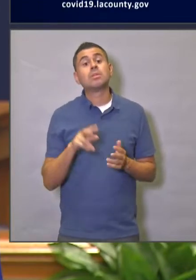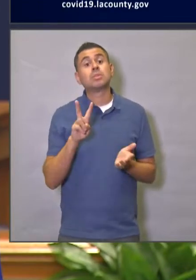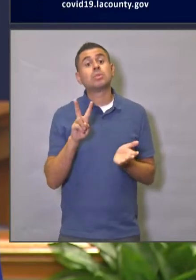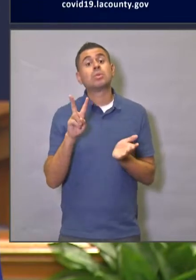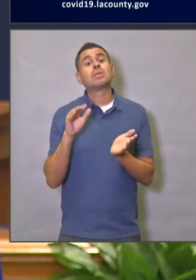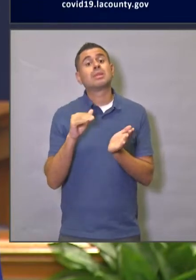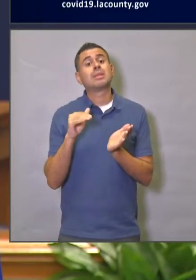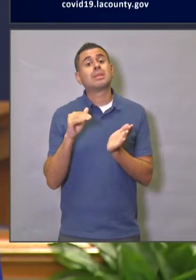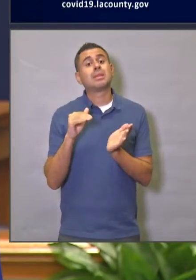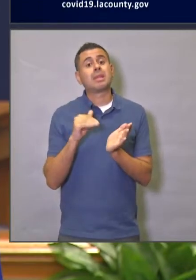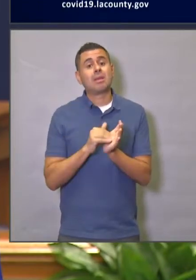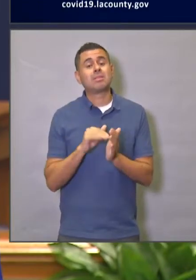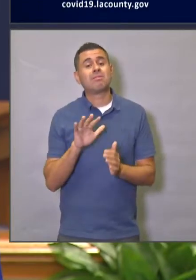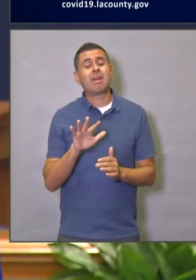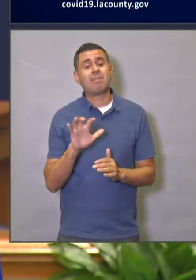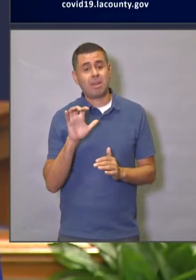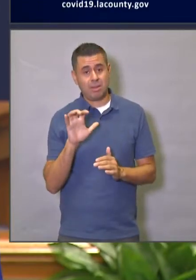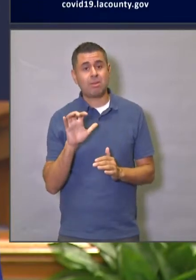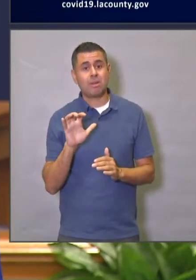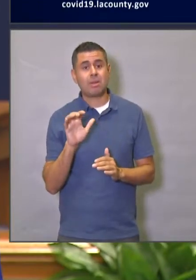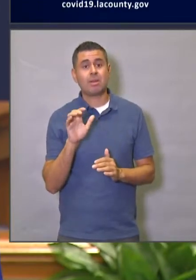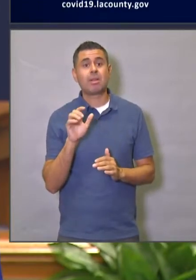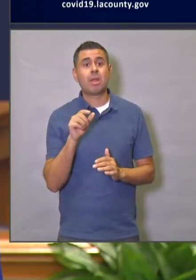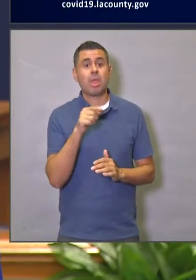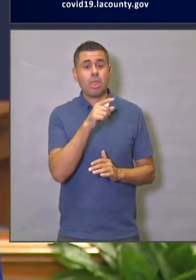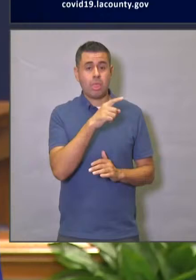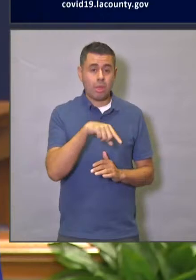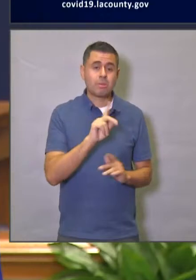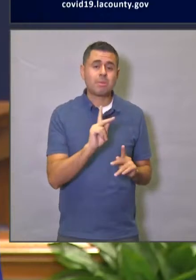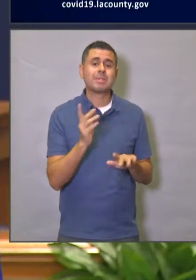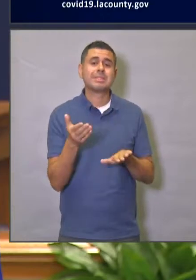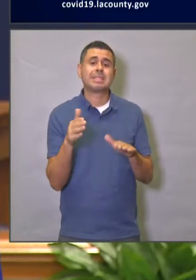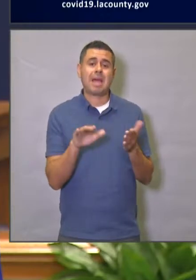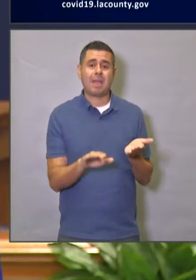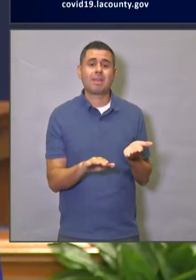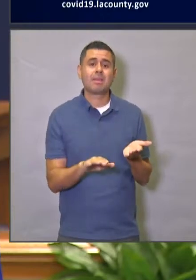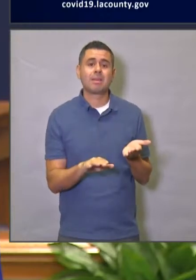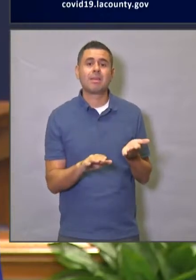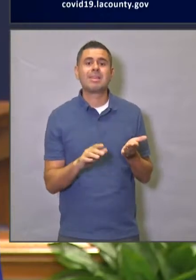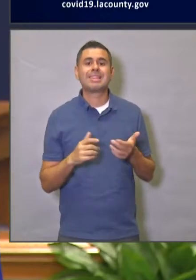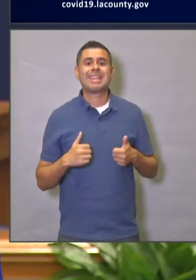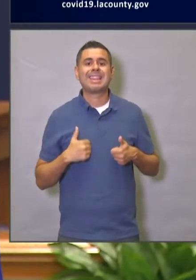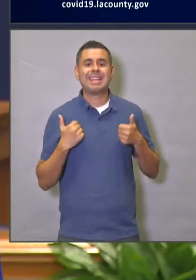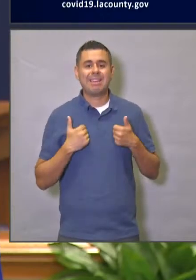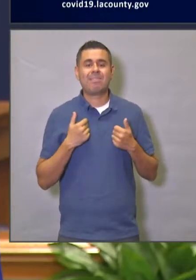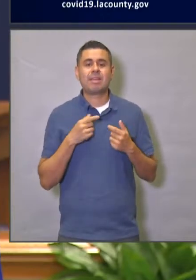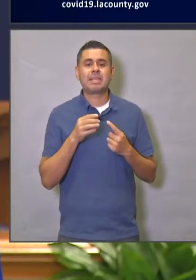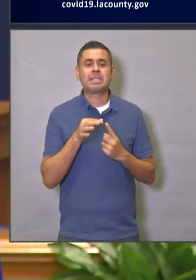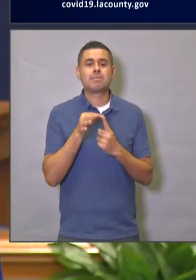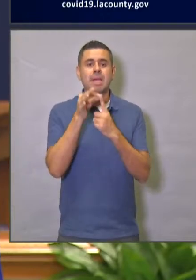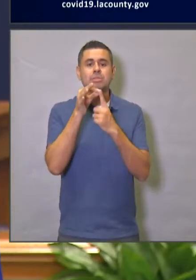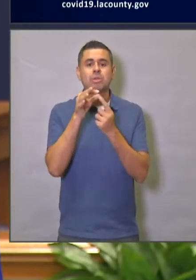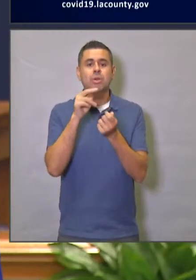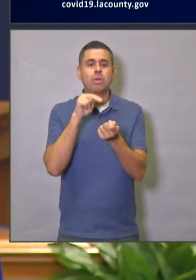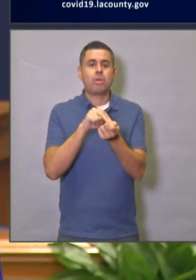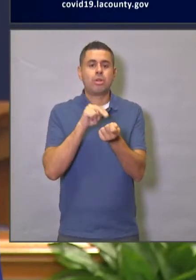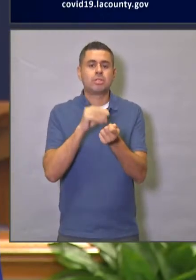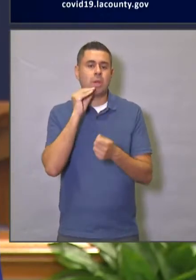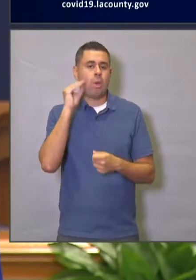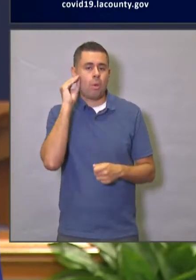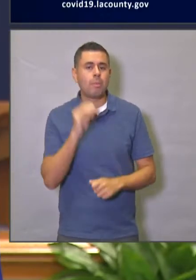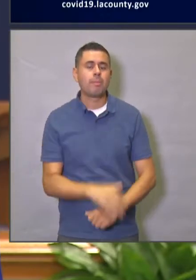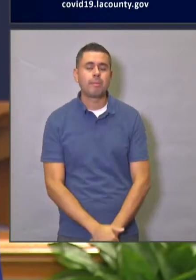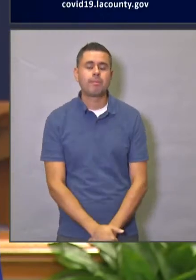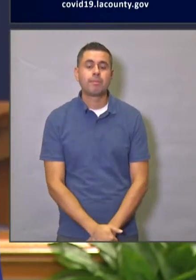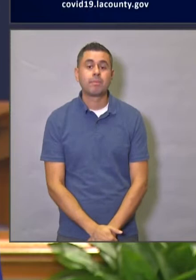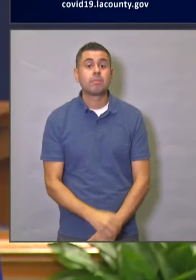2,501 de estas personas que murieron en entornos institucionales residían en centros de enfermería especializada. De